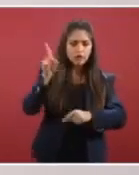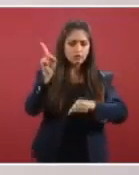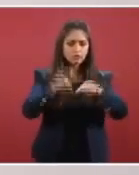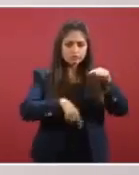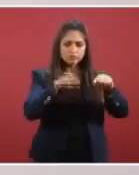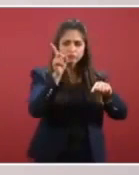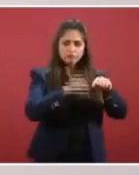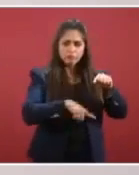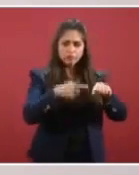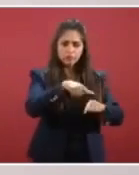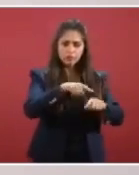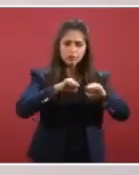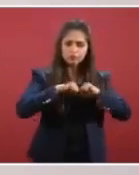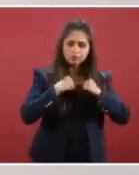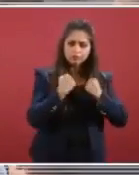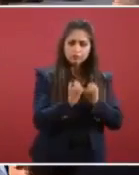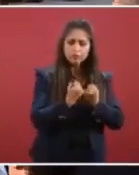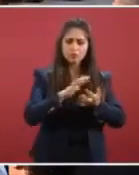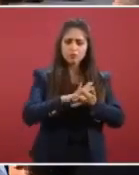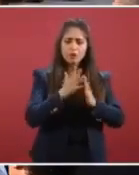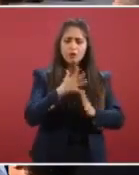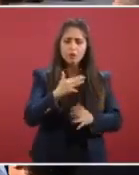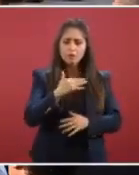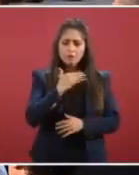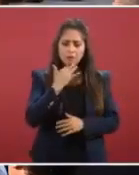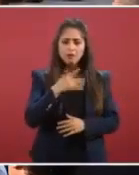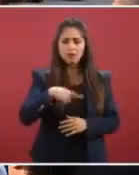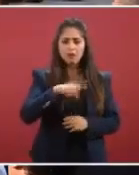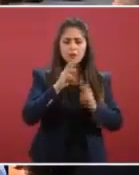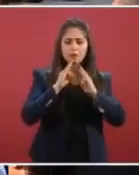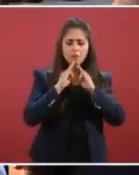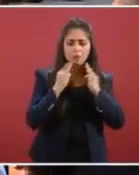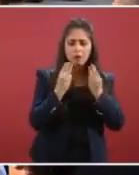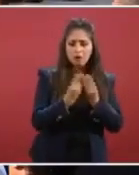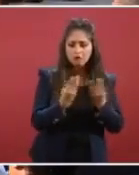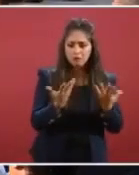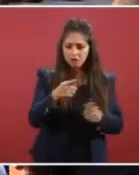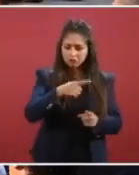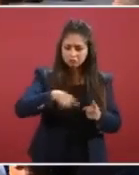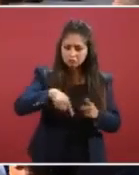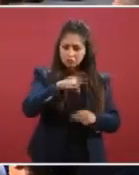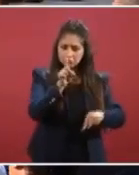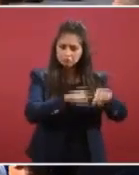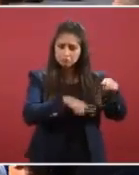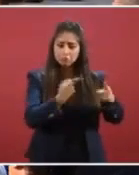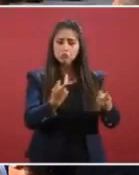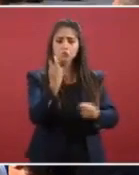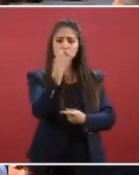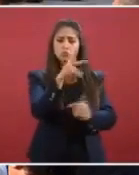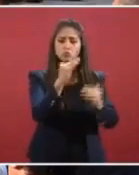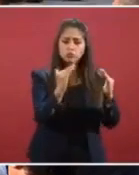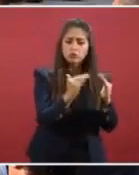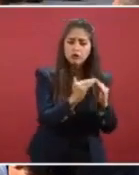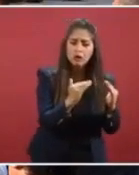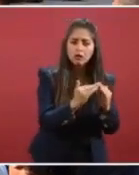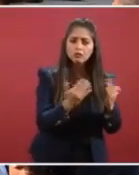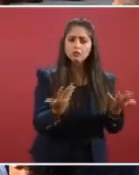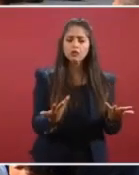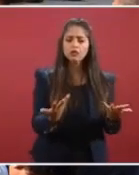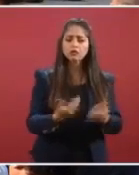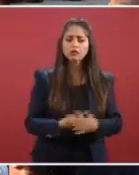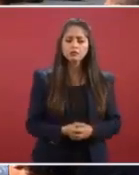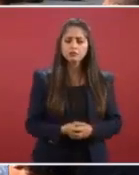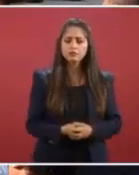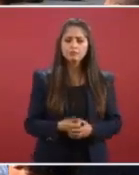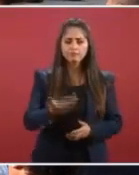delincuencia organizada y a la delincuencia de cuello blanco. Las residencias, como la